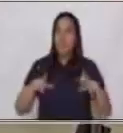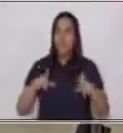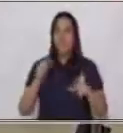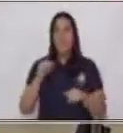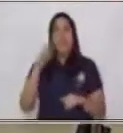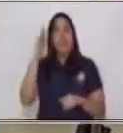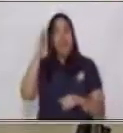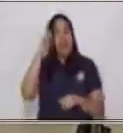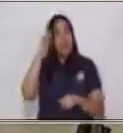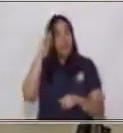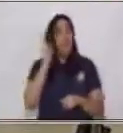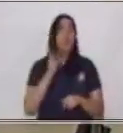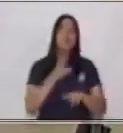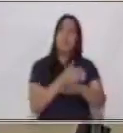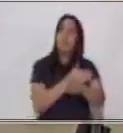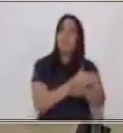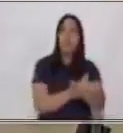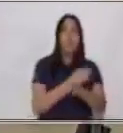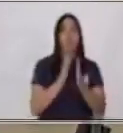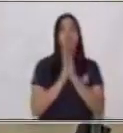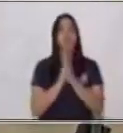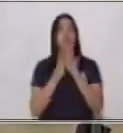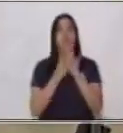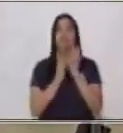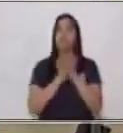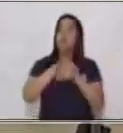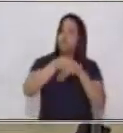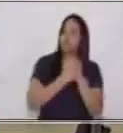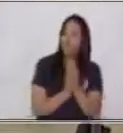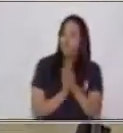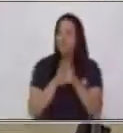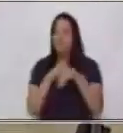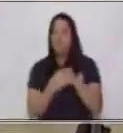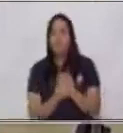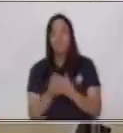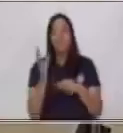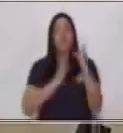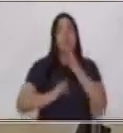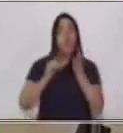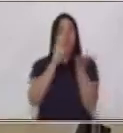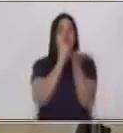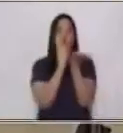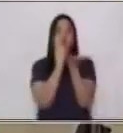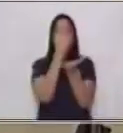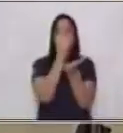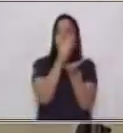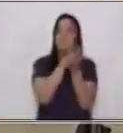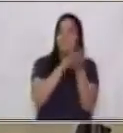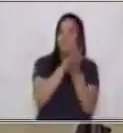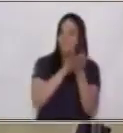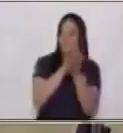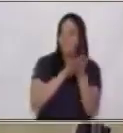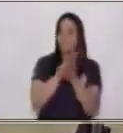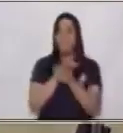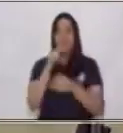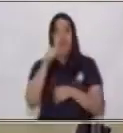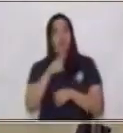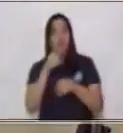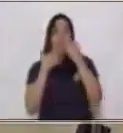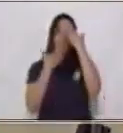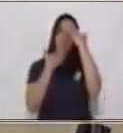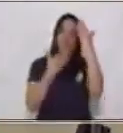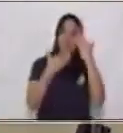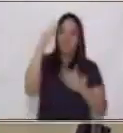te recuerdo que laves constantemente tus manos o las desinfectes con alcohol en gel. Y hoy agradecemos